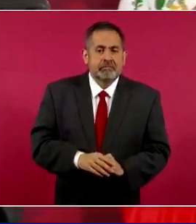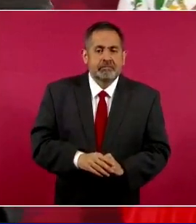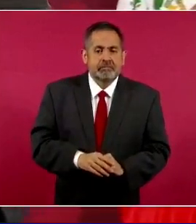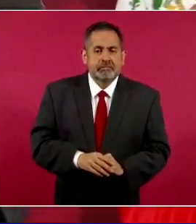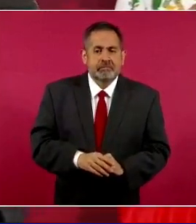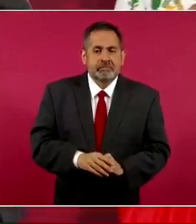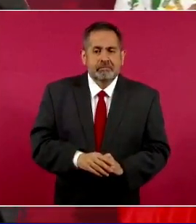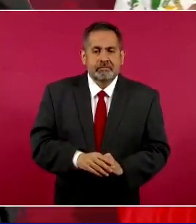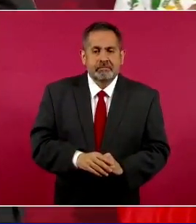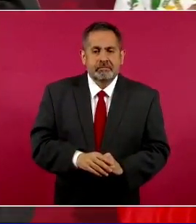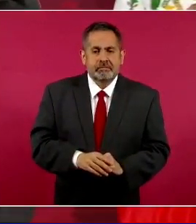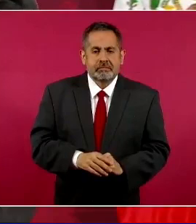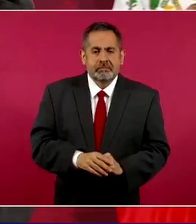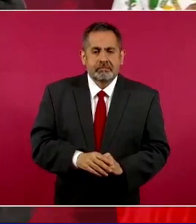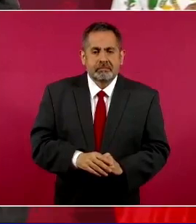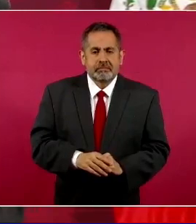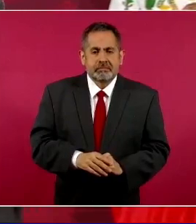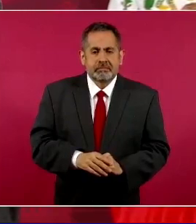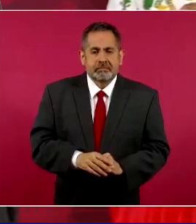Pues los